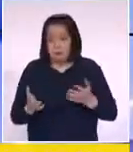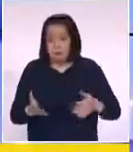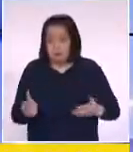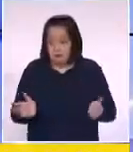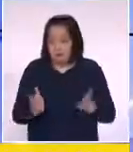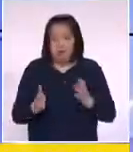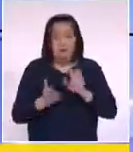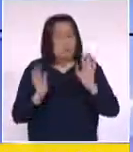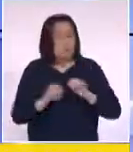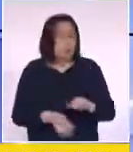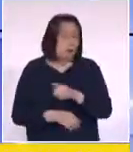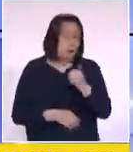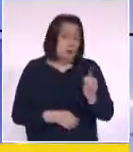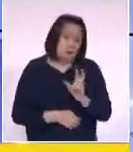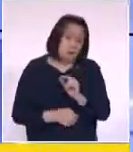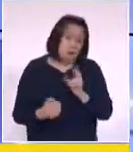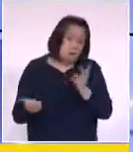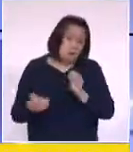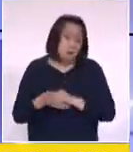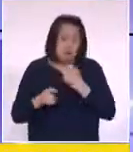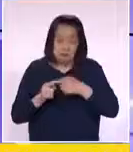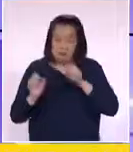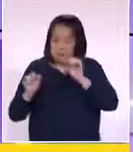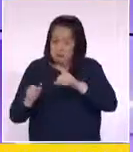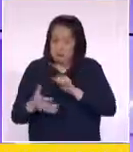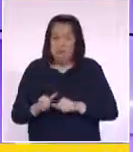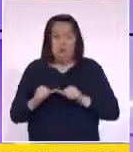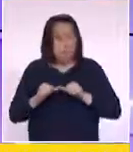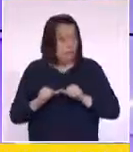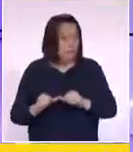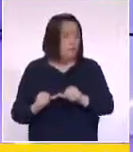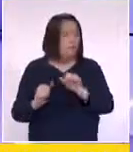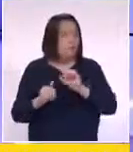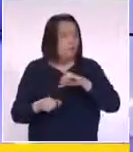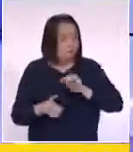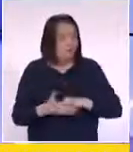una barbaridad y otras que no, pero hay que seguir firmes al pie del cañón. Vamos.